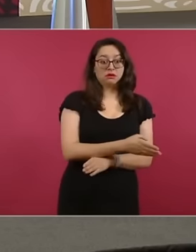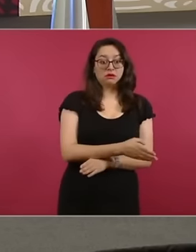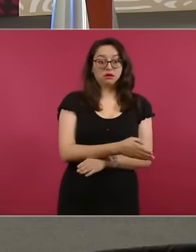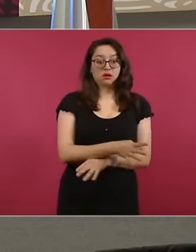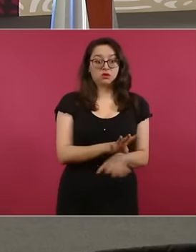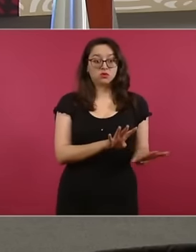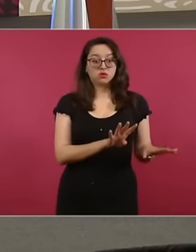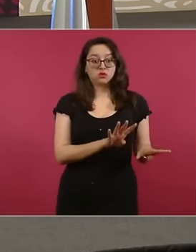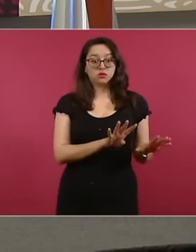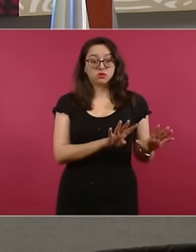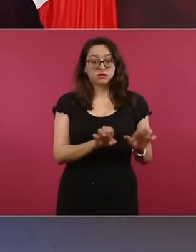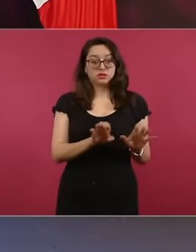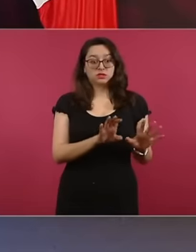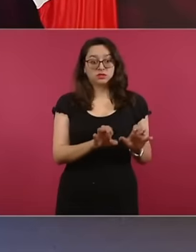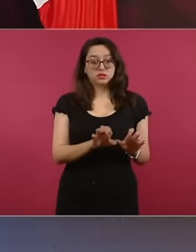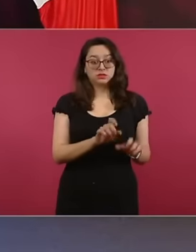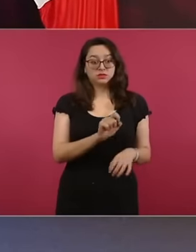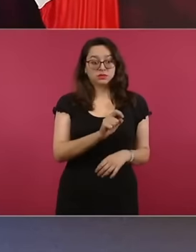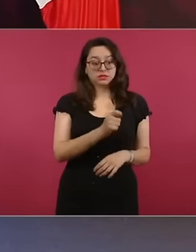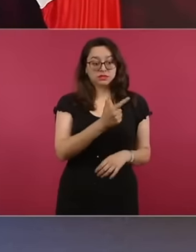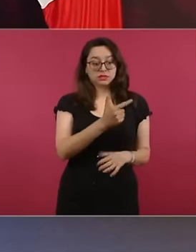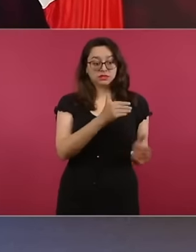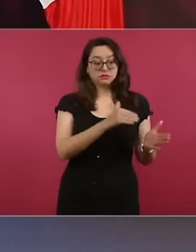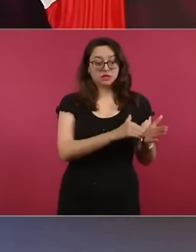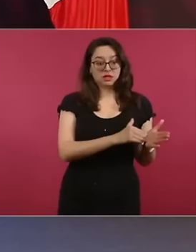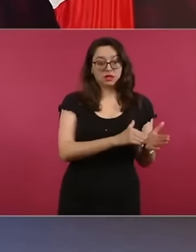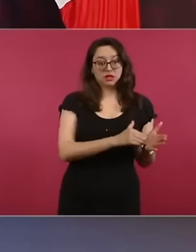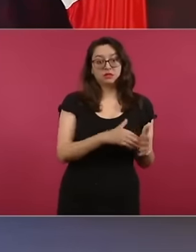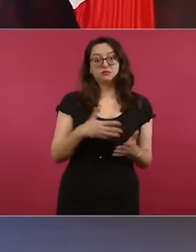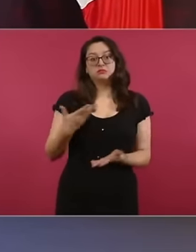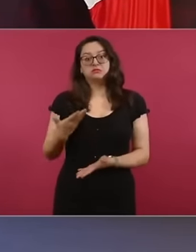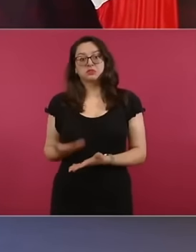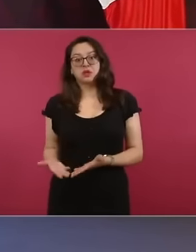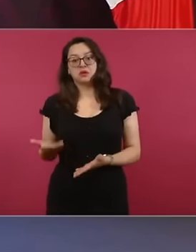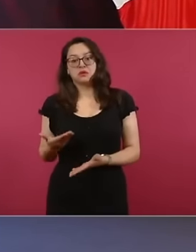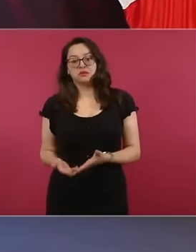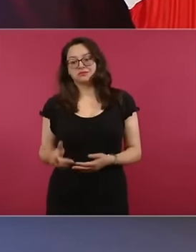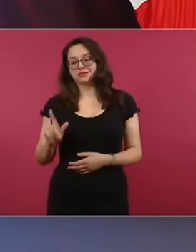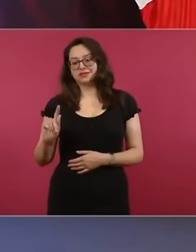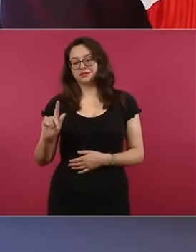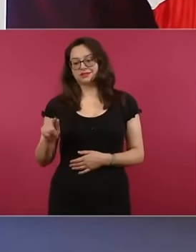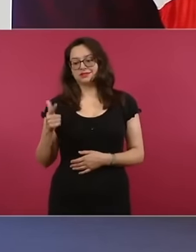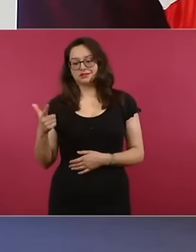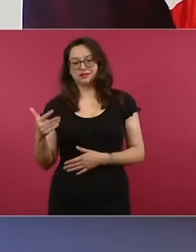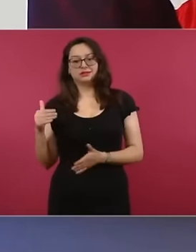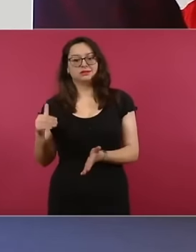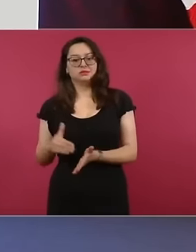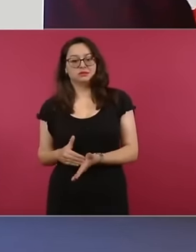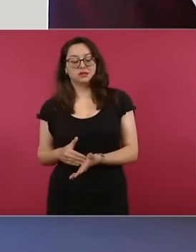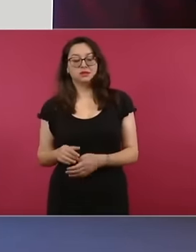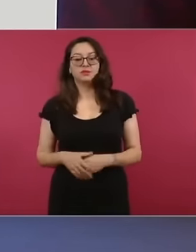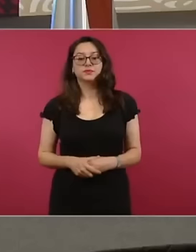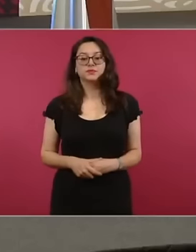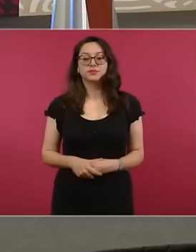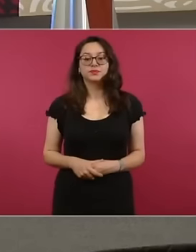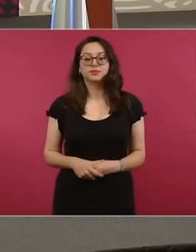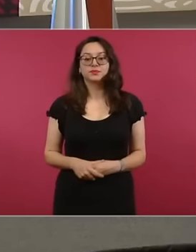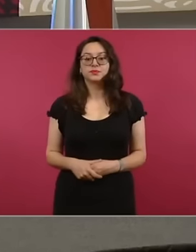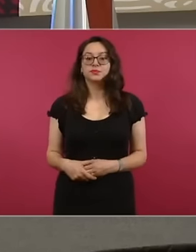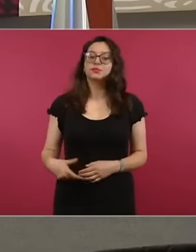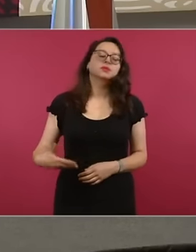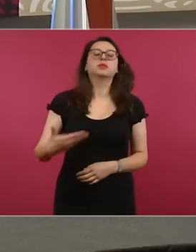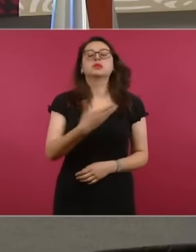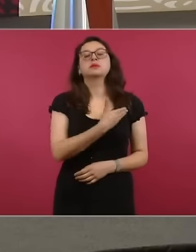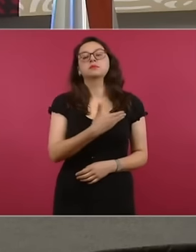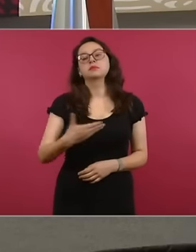producido en México o en la refinería que compramos, Deer Park. Presidente, ¿y su gobierno